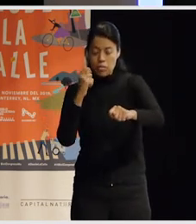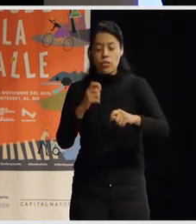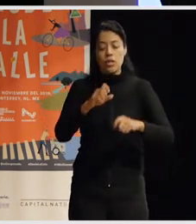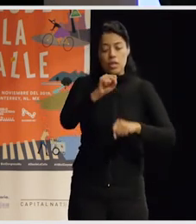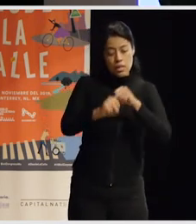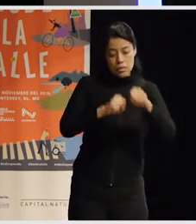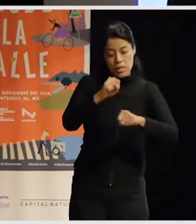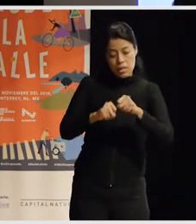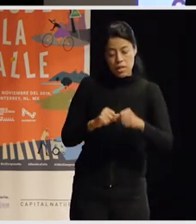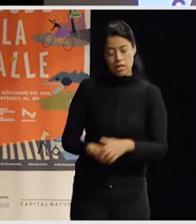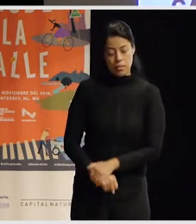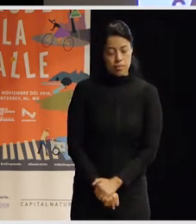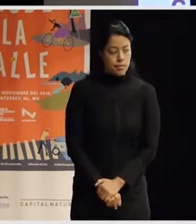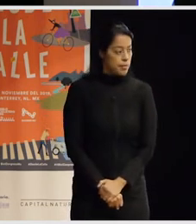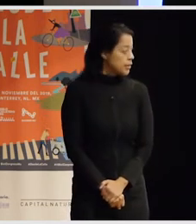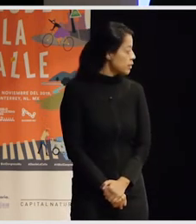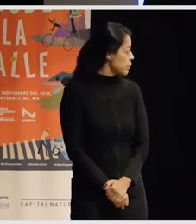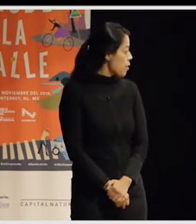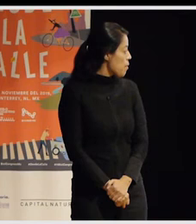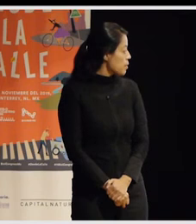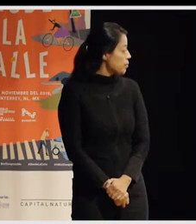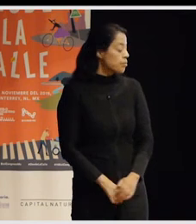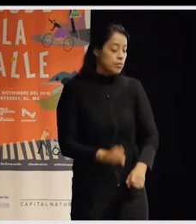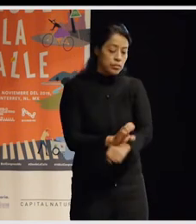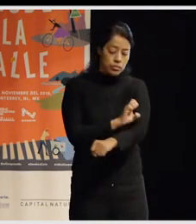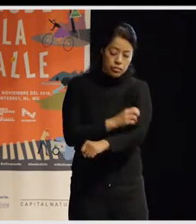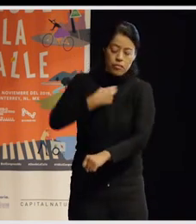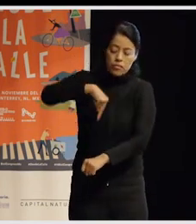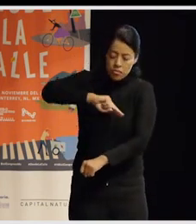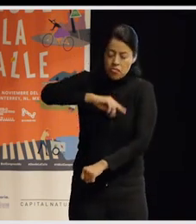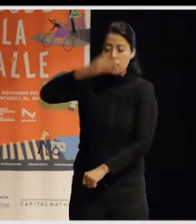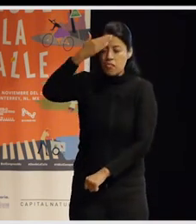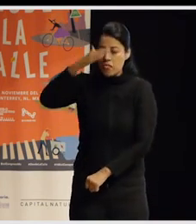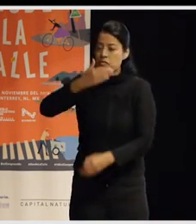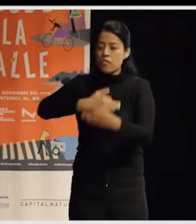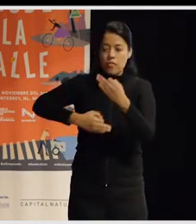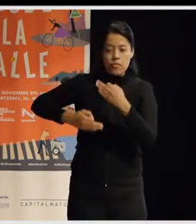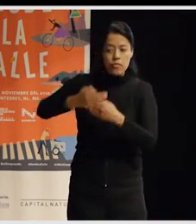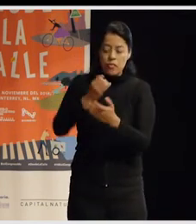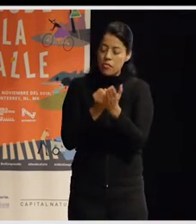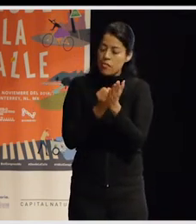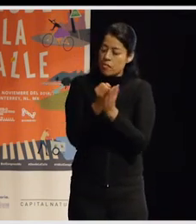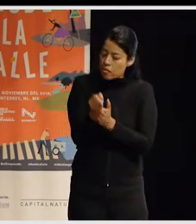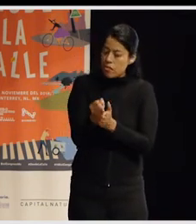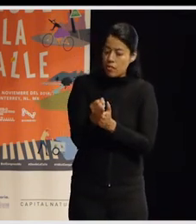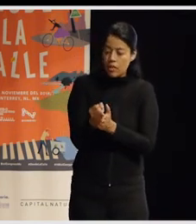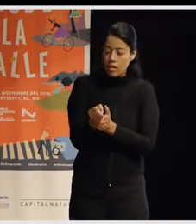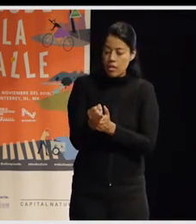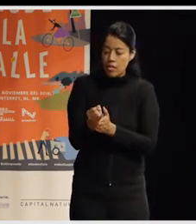hay siguiente por favor entonces nosotros sabemos que toda decisión en el